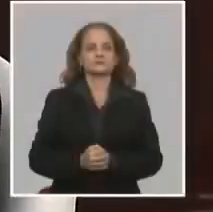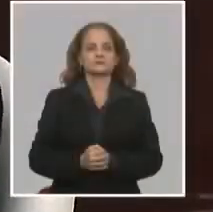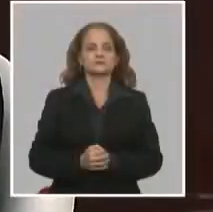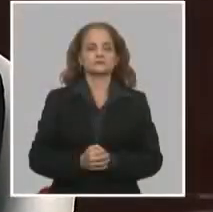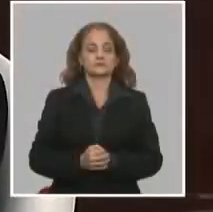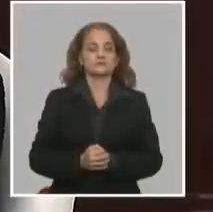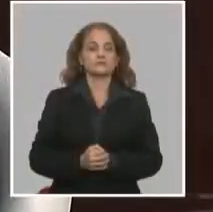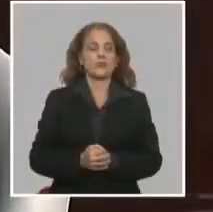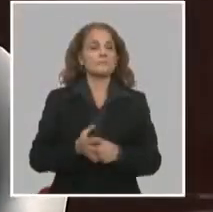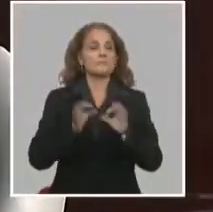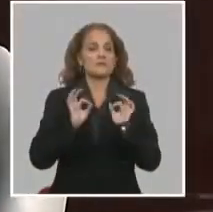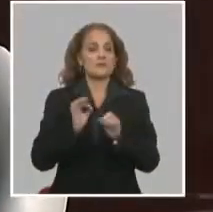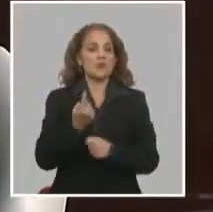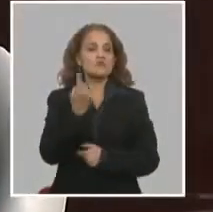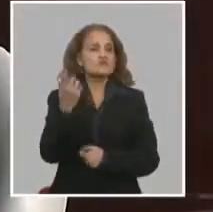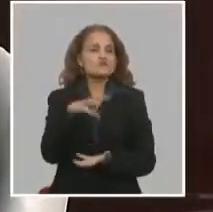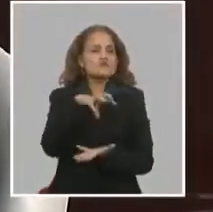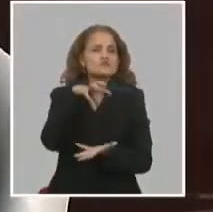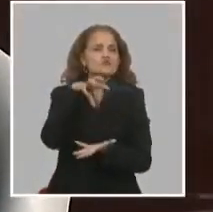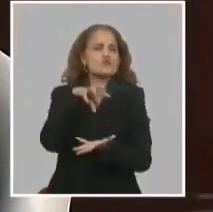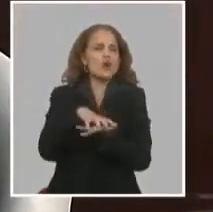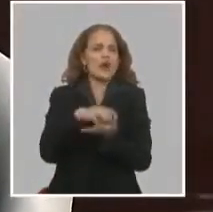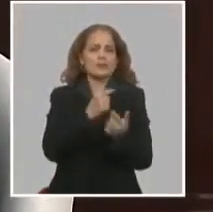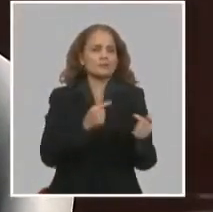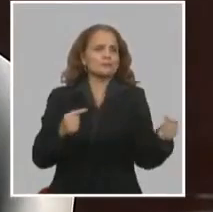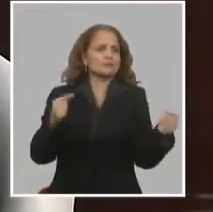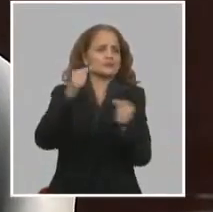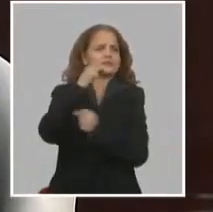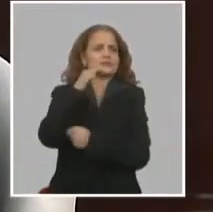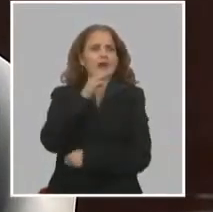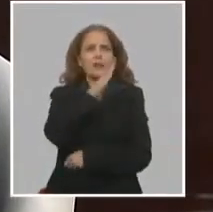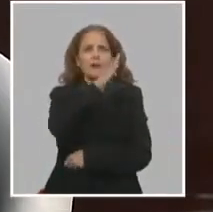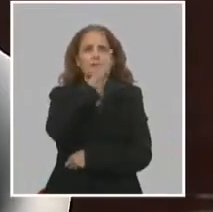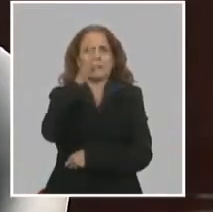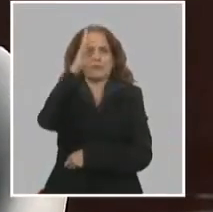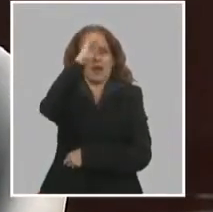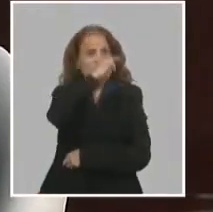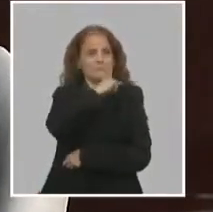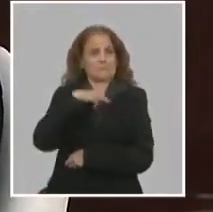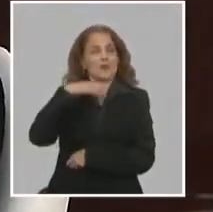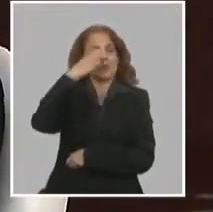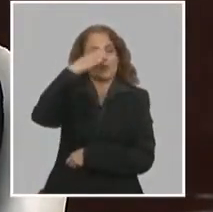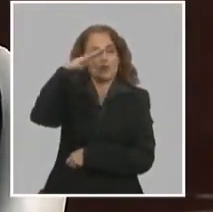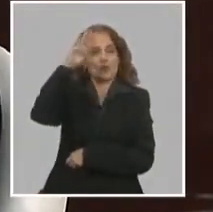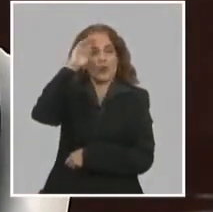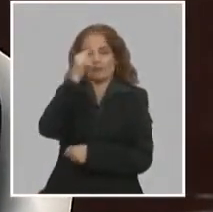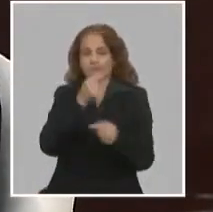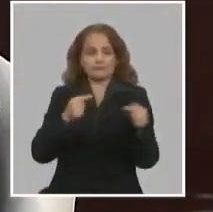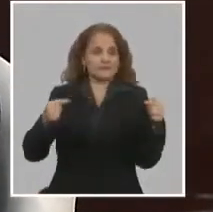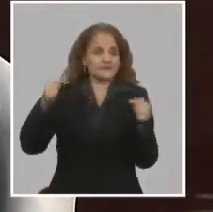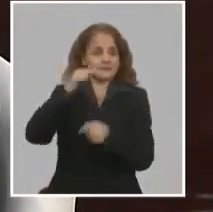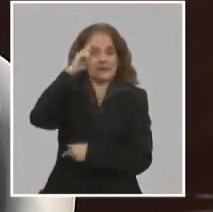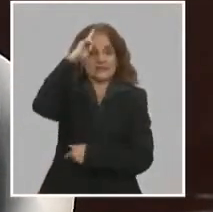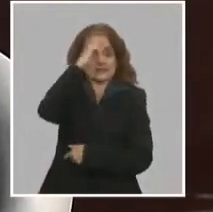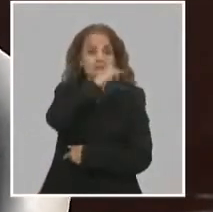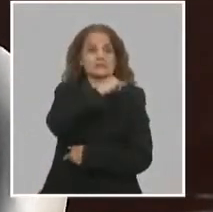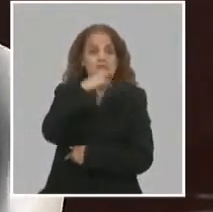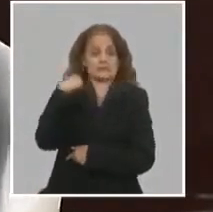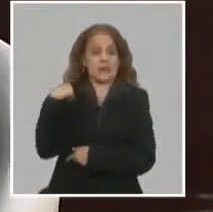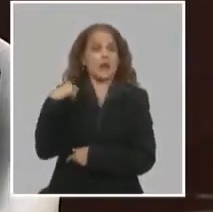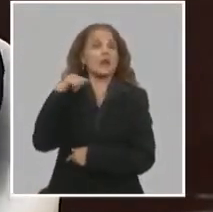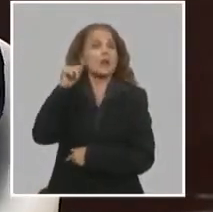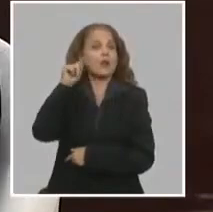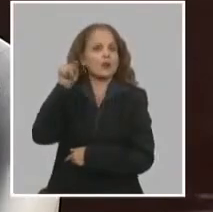Bueno, y uno de los continentes que más ha recibido la solidaridad cubana históricamente, pero que en el campo de la salud además ha sido beneficiado con la presencia de